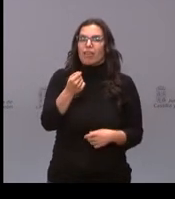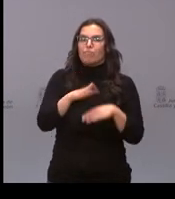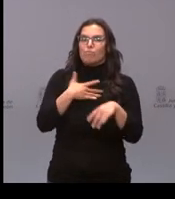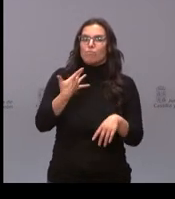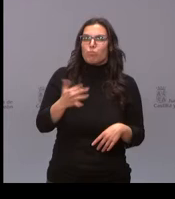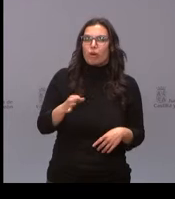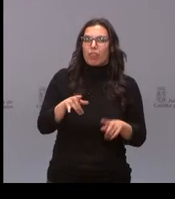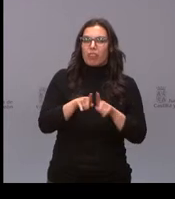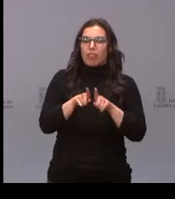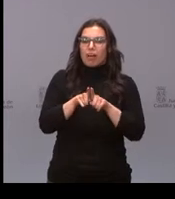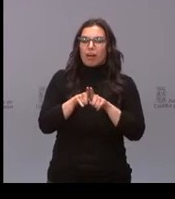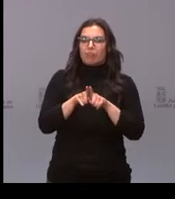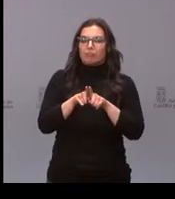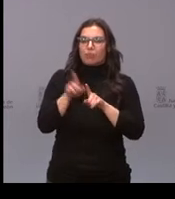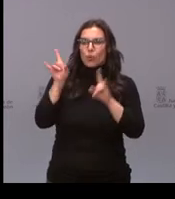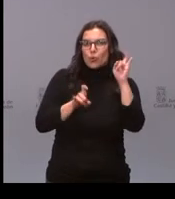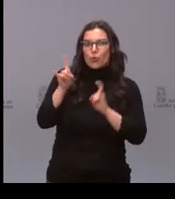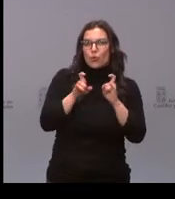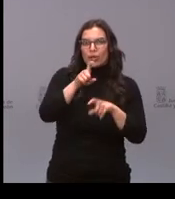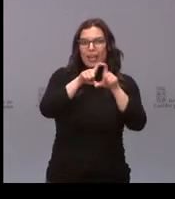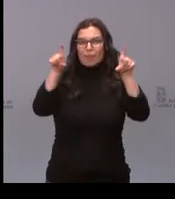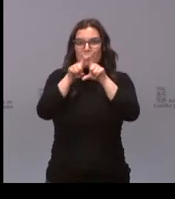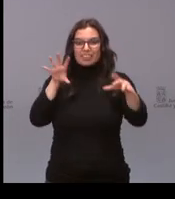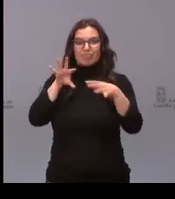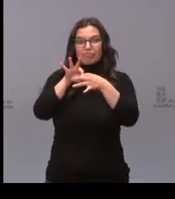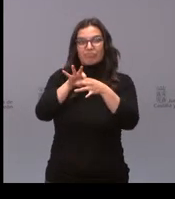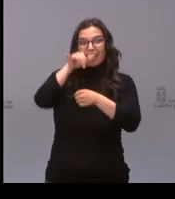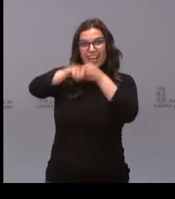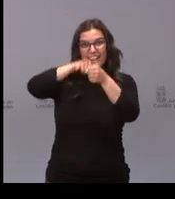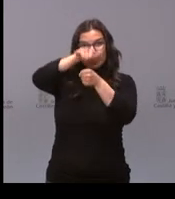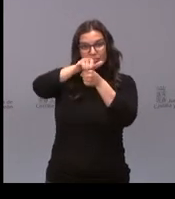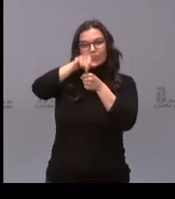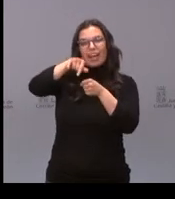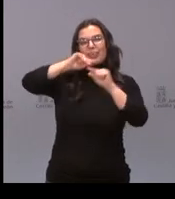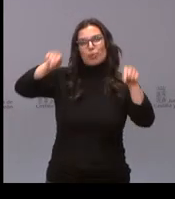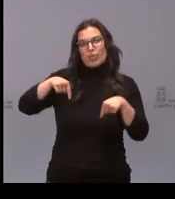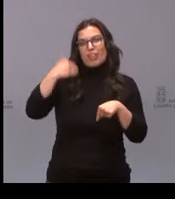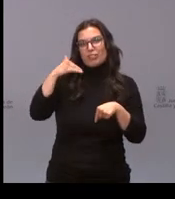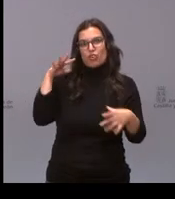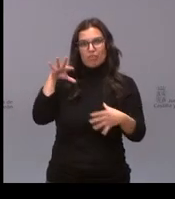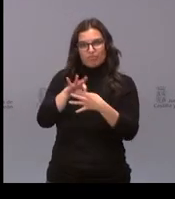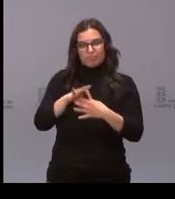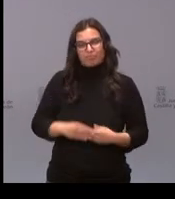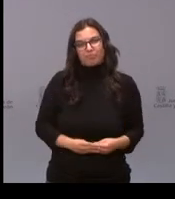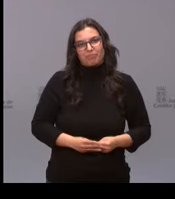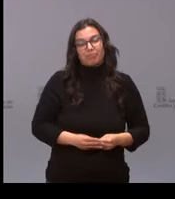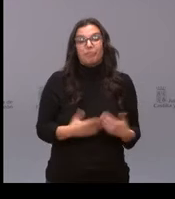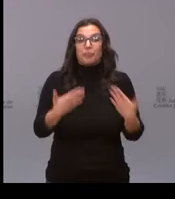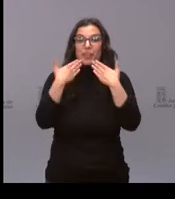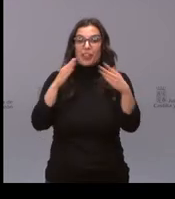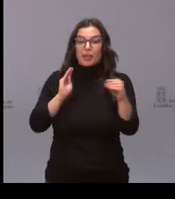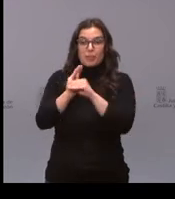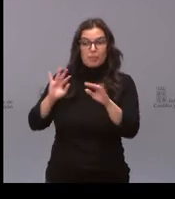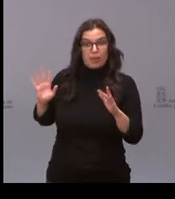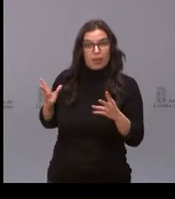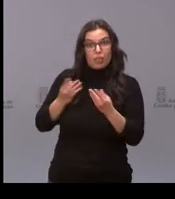puedan implantar empresas del sector aeronáutico aquí, en la provincia de Soria. Con estas inversiones hacemos